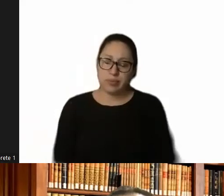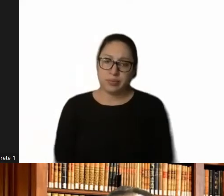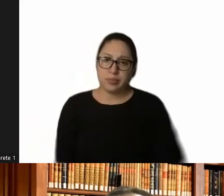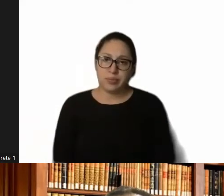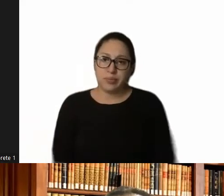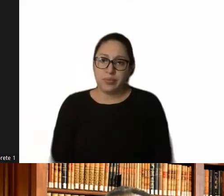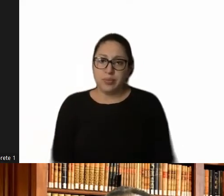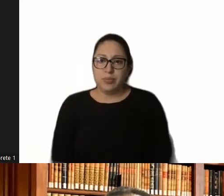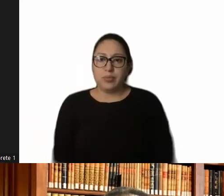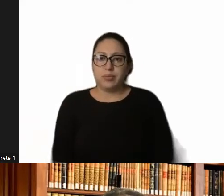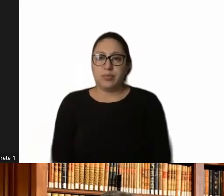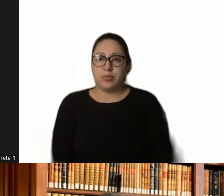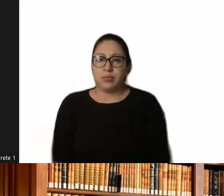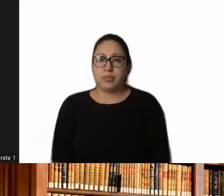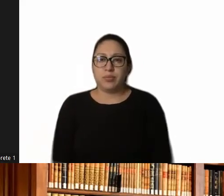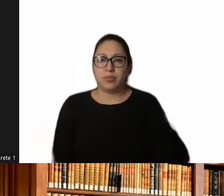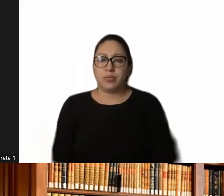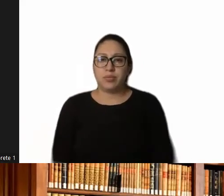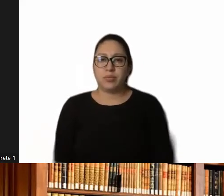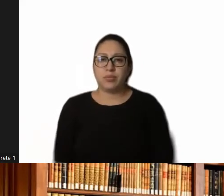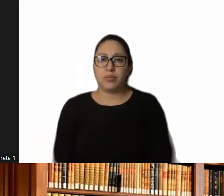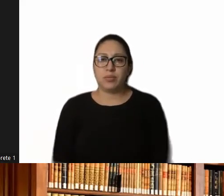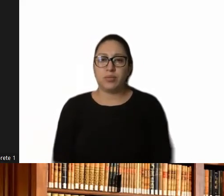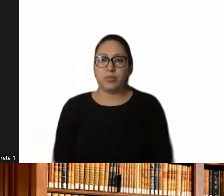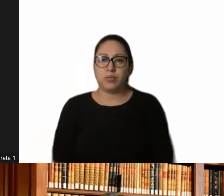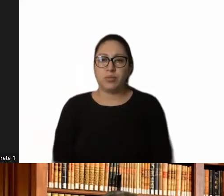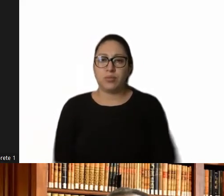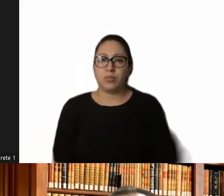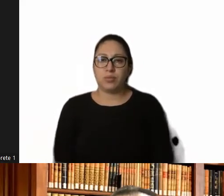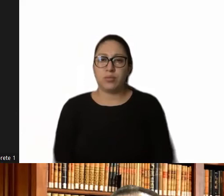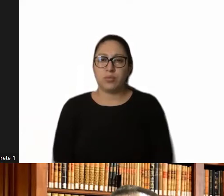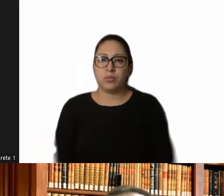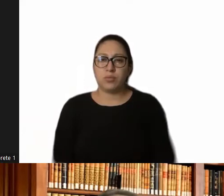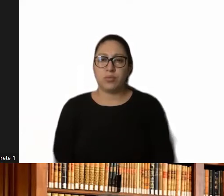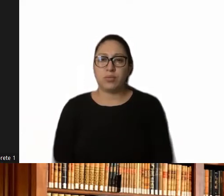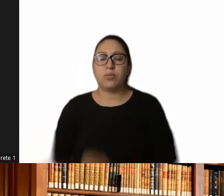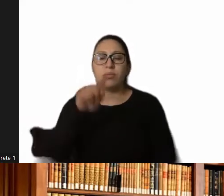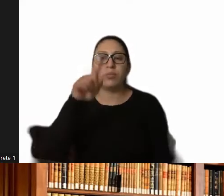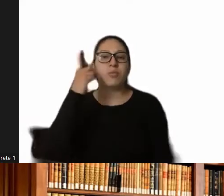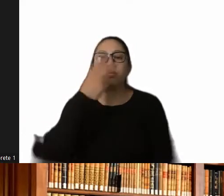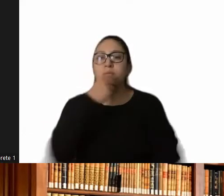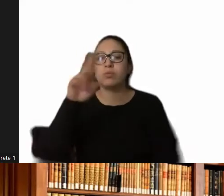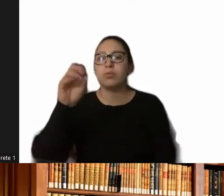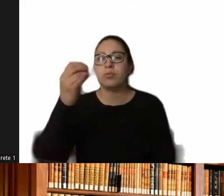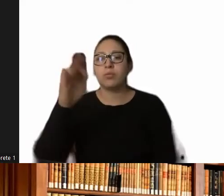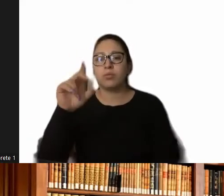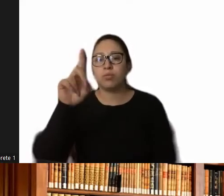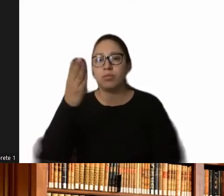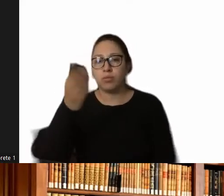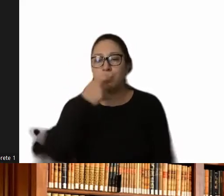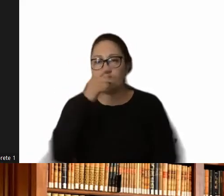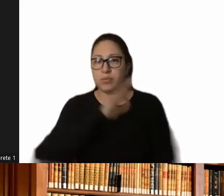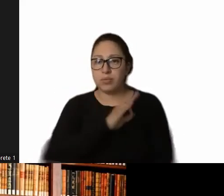Diputado Royfield. ¿Diputado Rubio? ¿O quién? Royfield. Diputado Royfield, por favor,